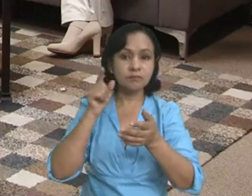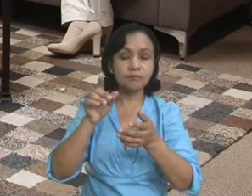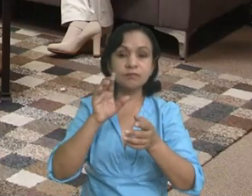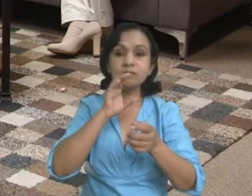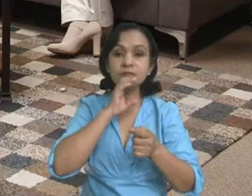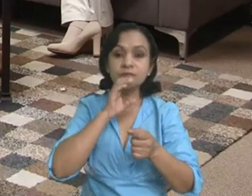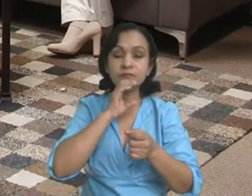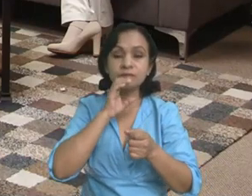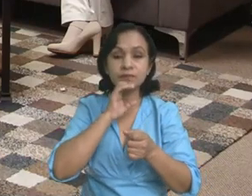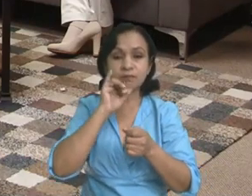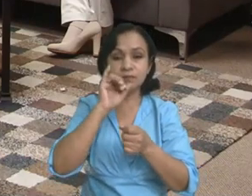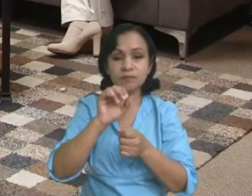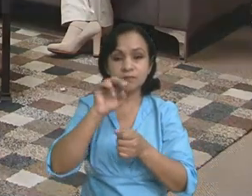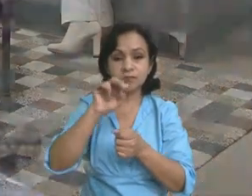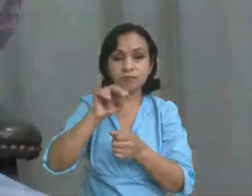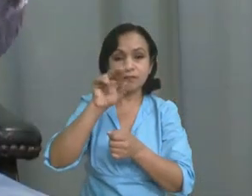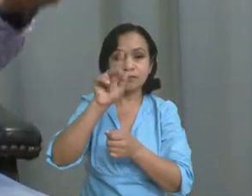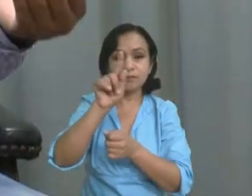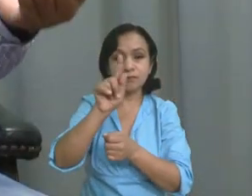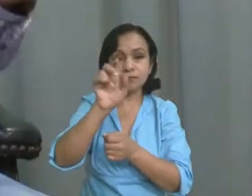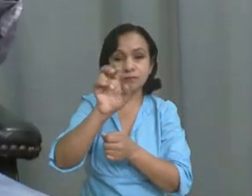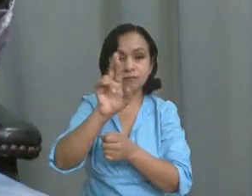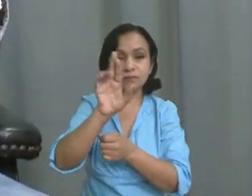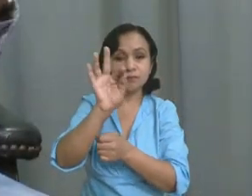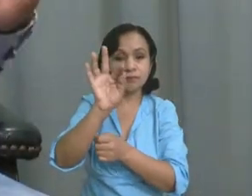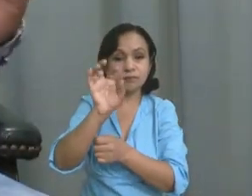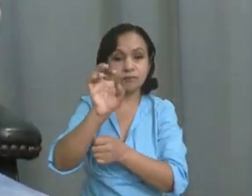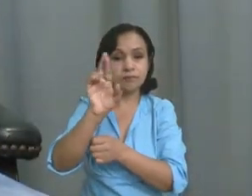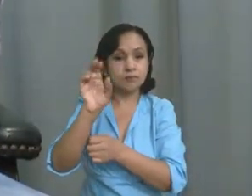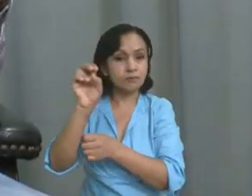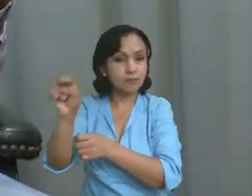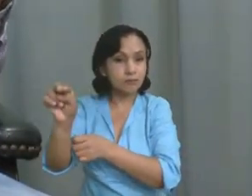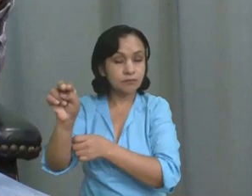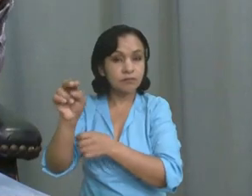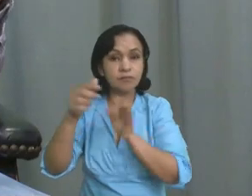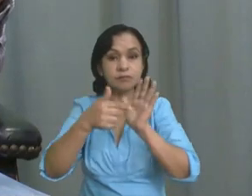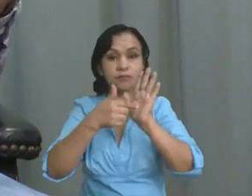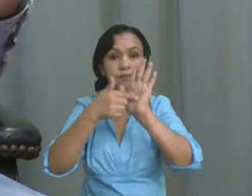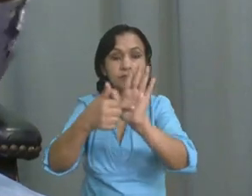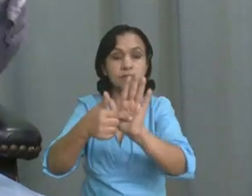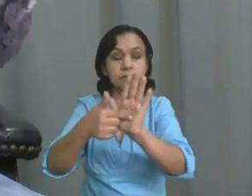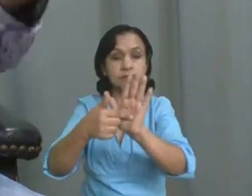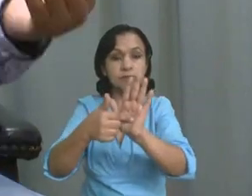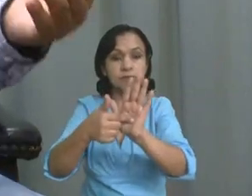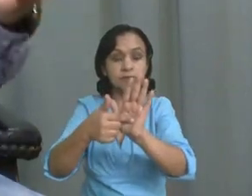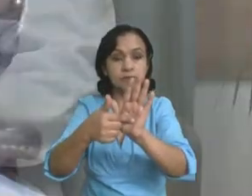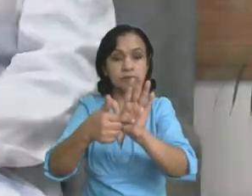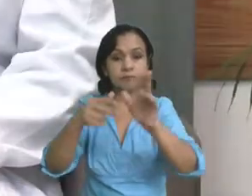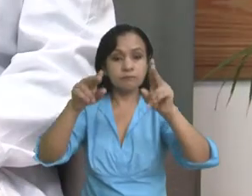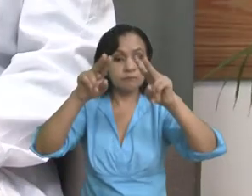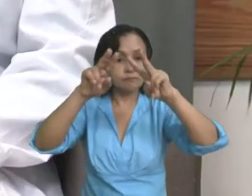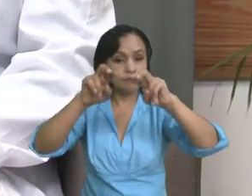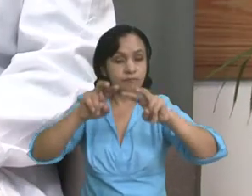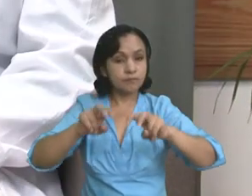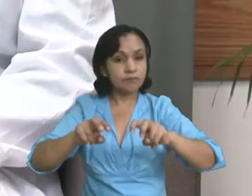Pero después de esto, el acompañamiento, usted mencionaba Mechnikov como un ejemplo, un caso de revisión que se